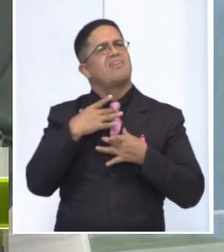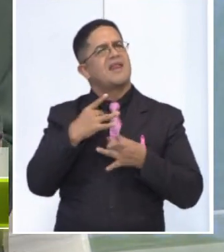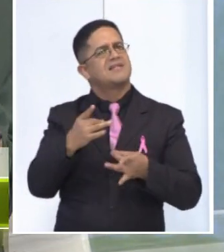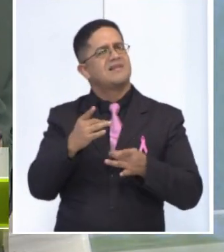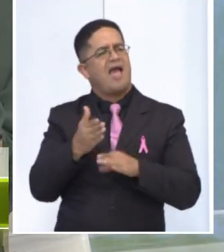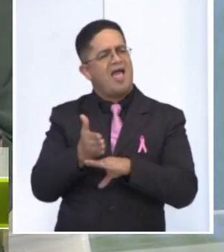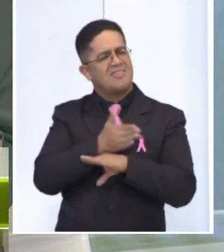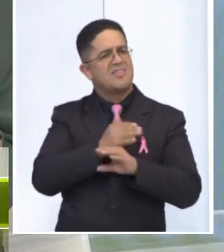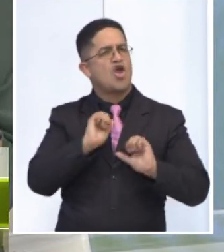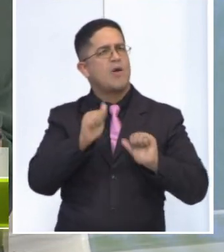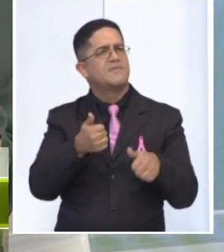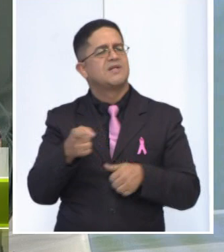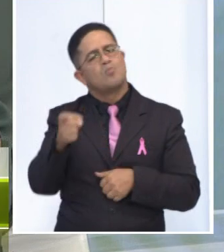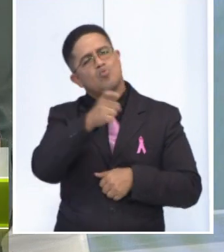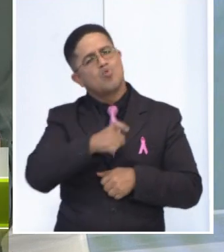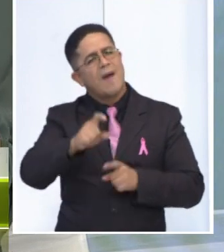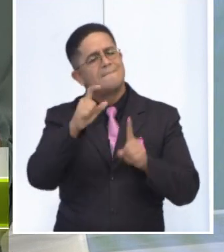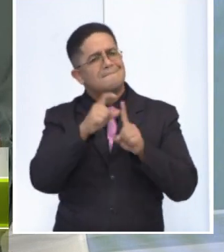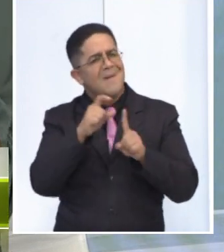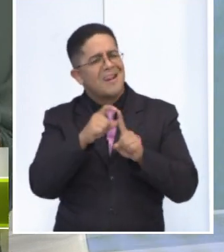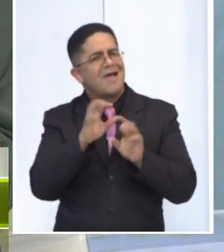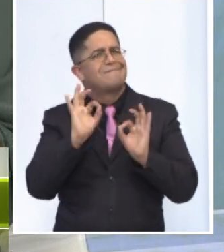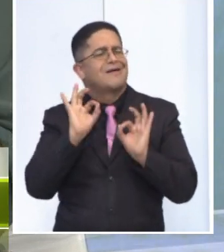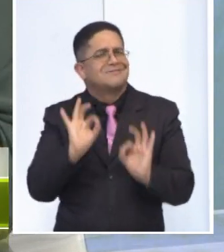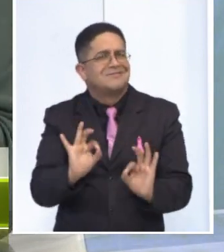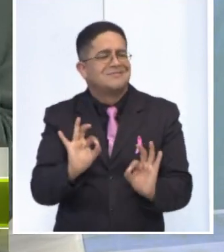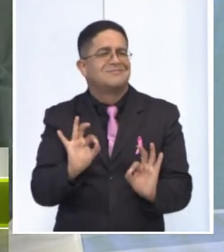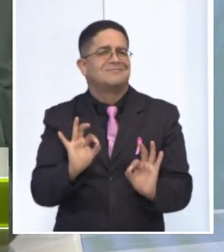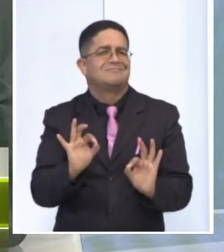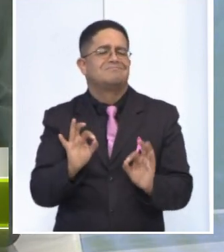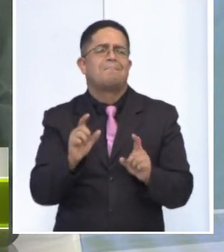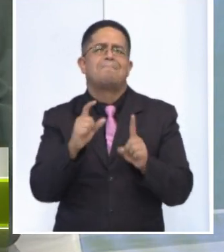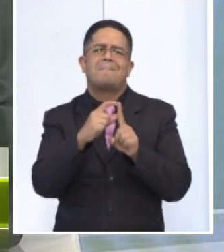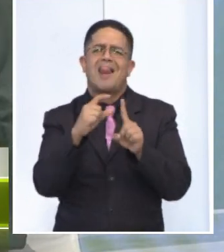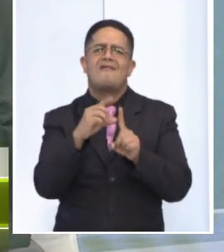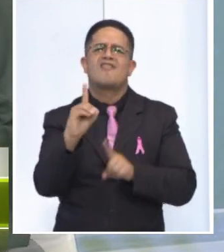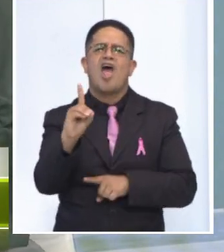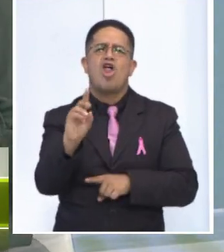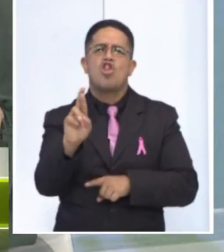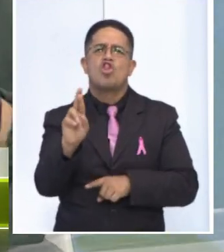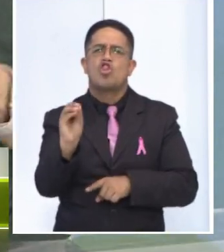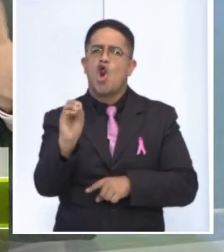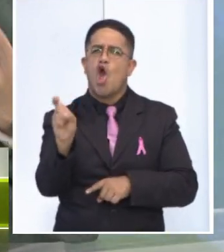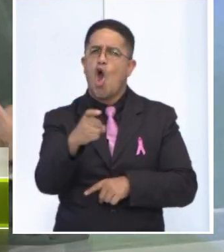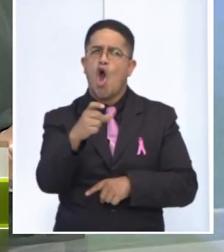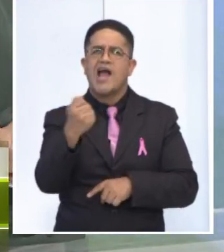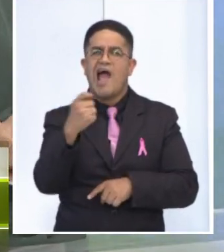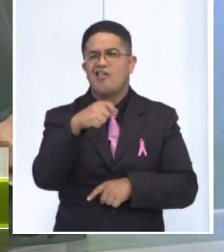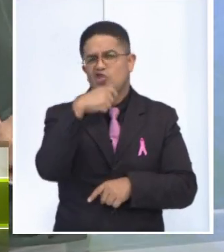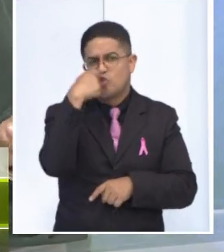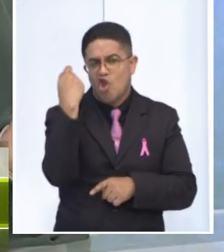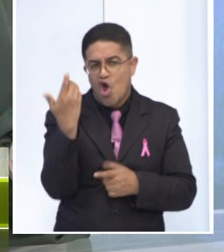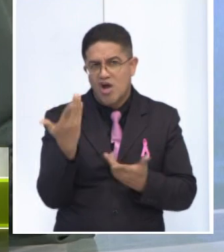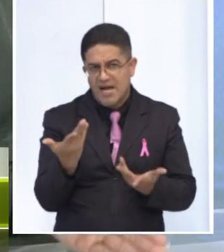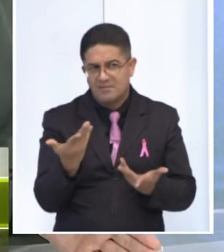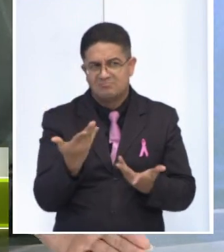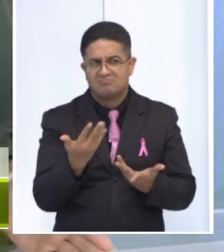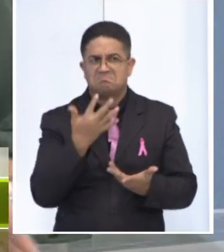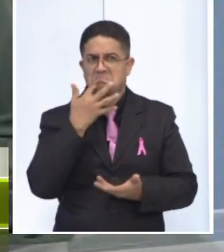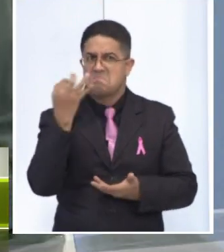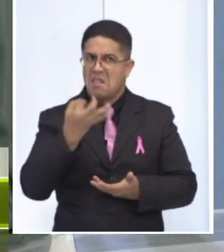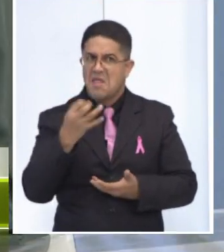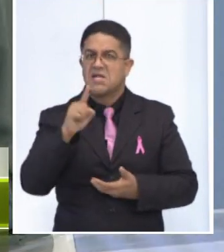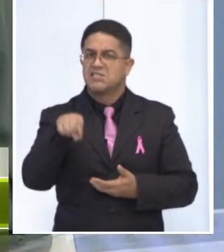entrevista, estábamos buscando como el término adecuado. Pero el término droga es un término que se le da realmente a los fármacos y por eso se